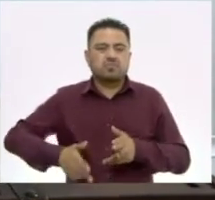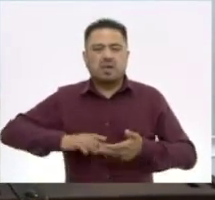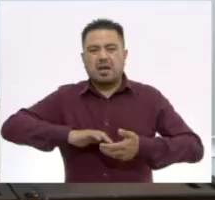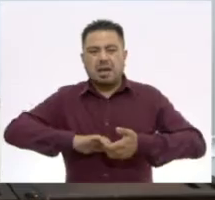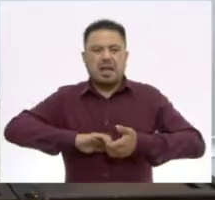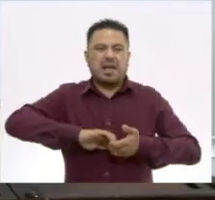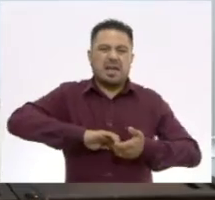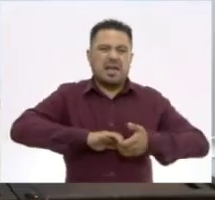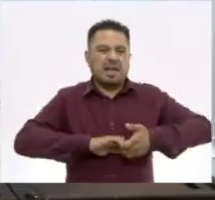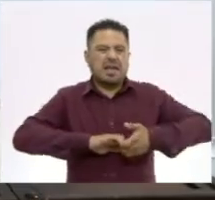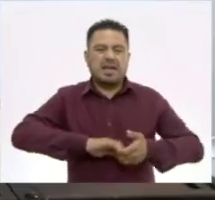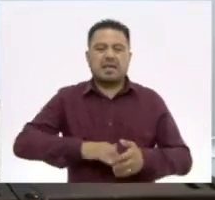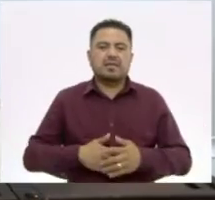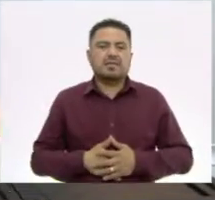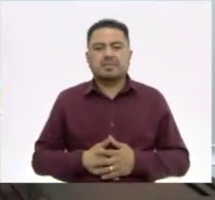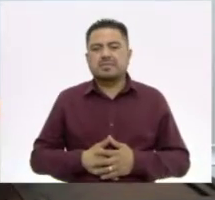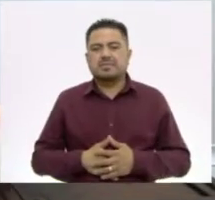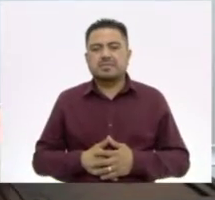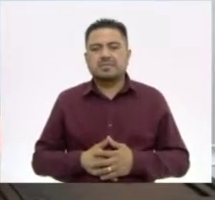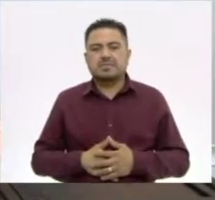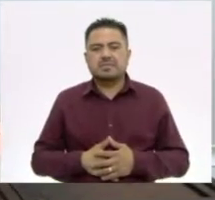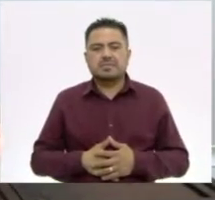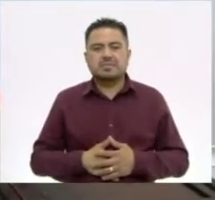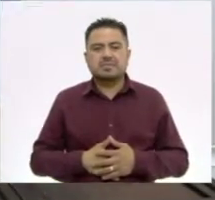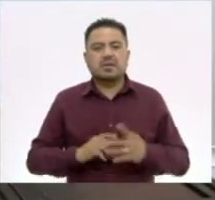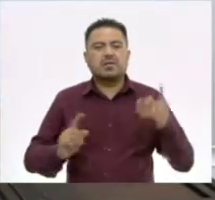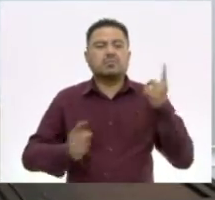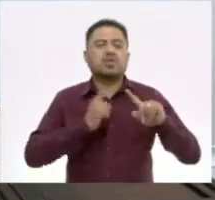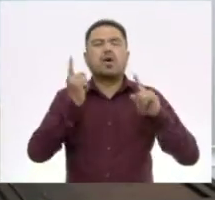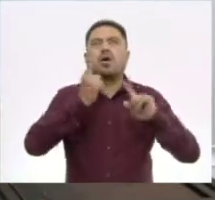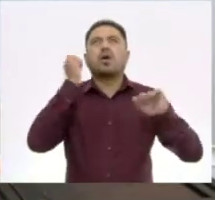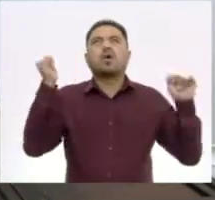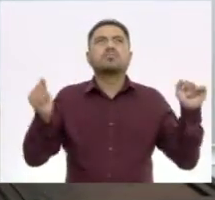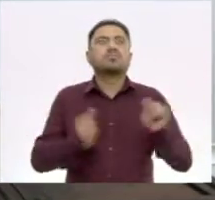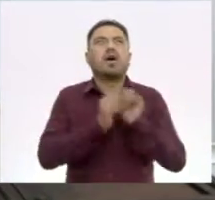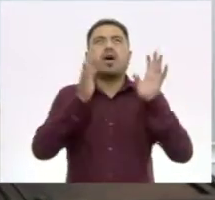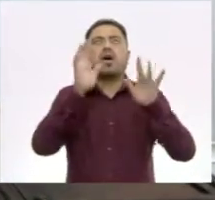sí fuegos artificiales